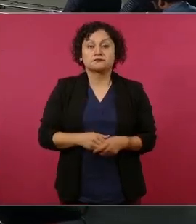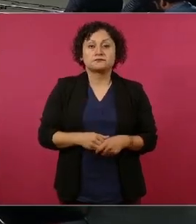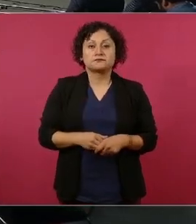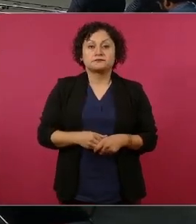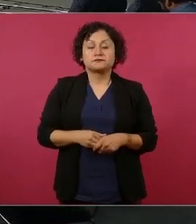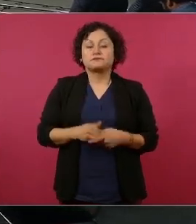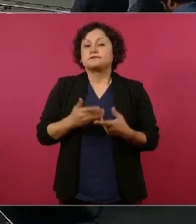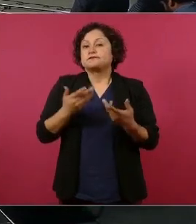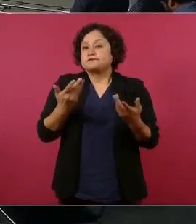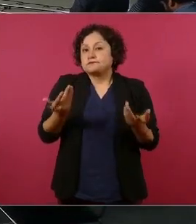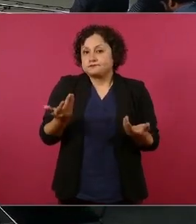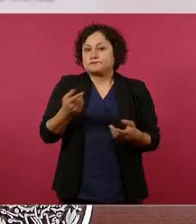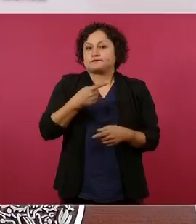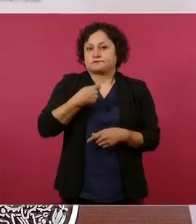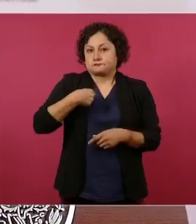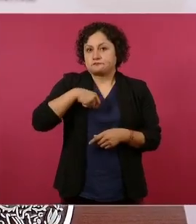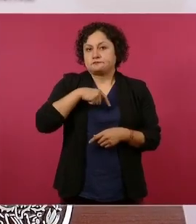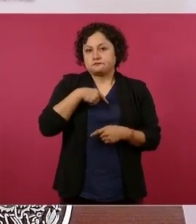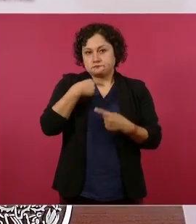eso, definiendo